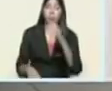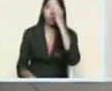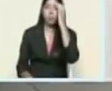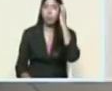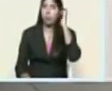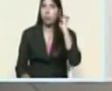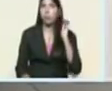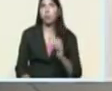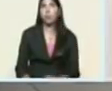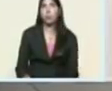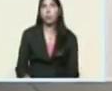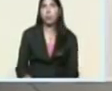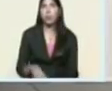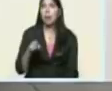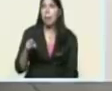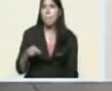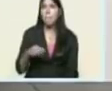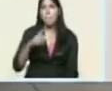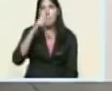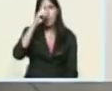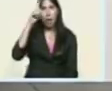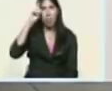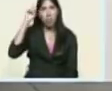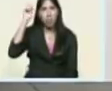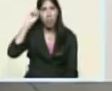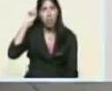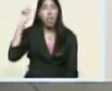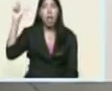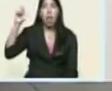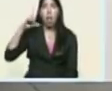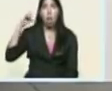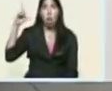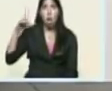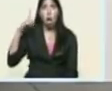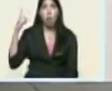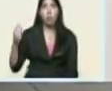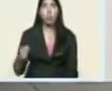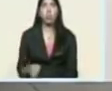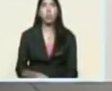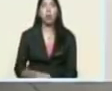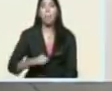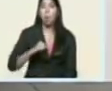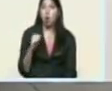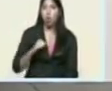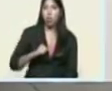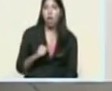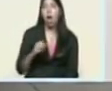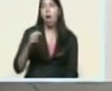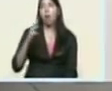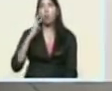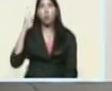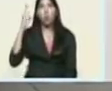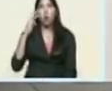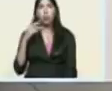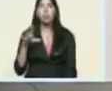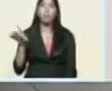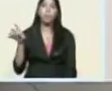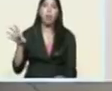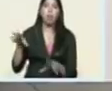bolivariana, en Madrid, en Londres, en Washington, en Bogotá. Ya